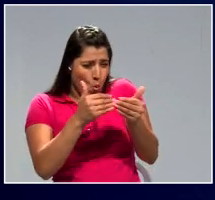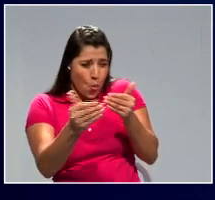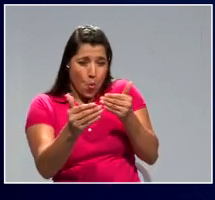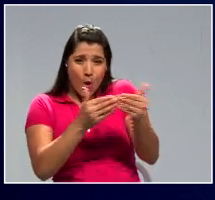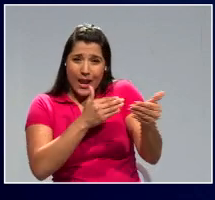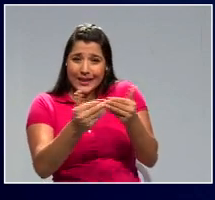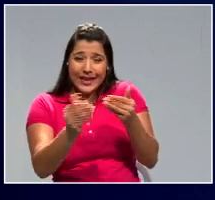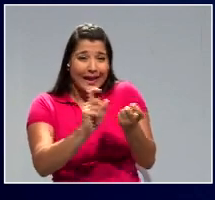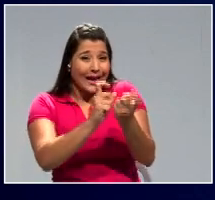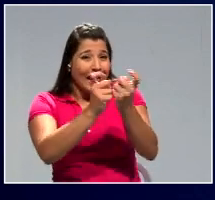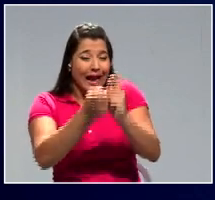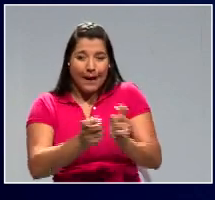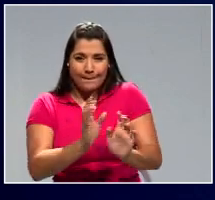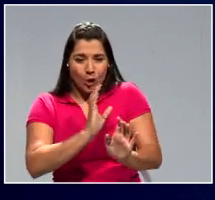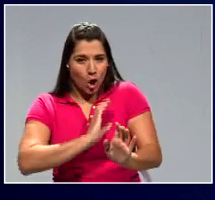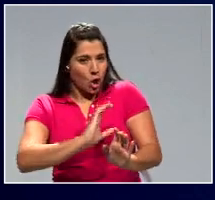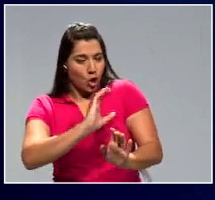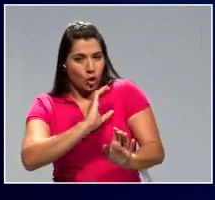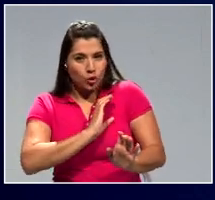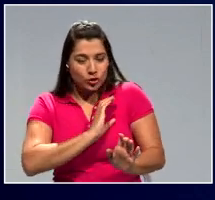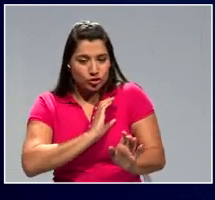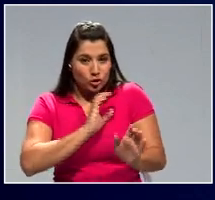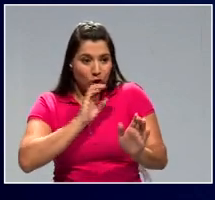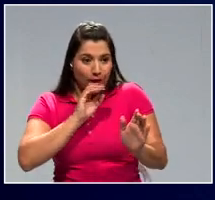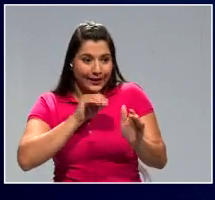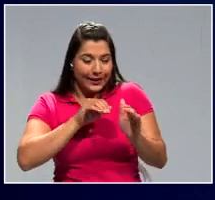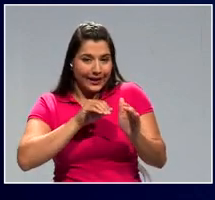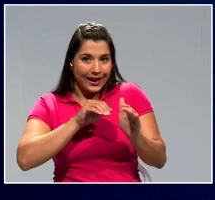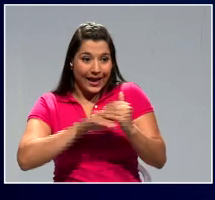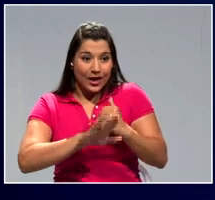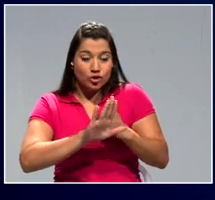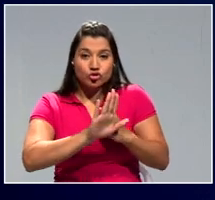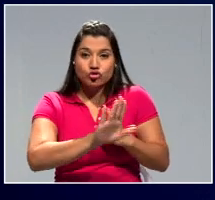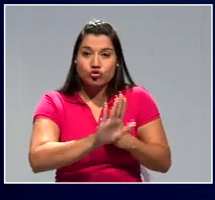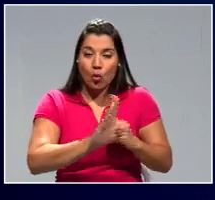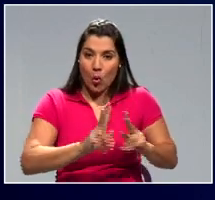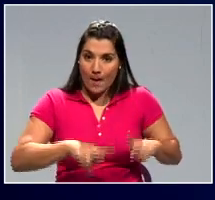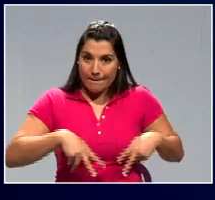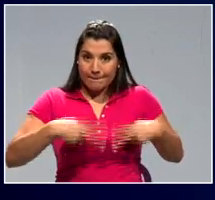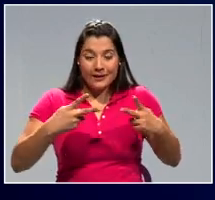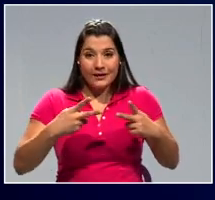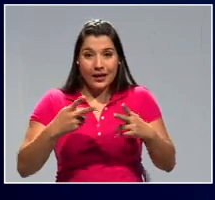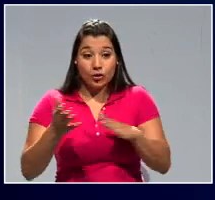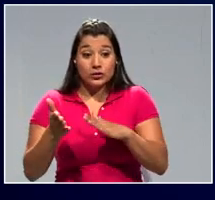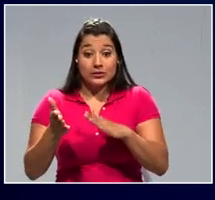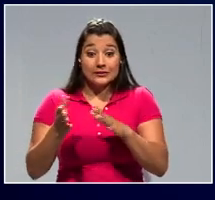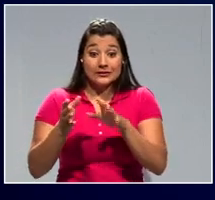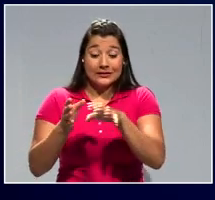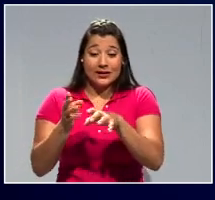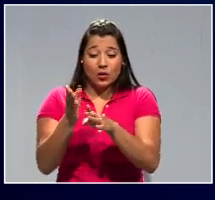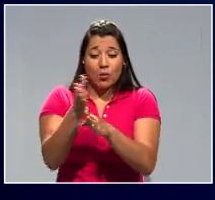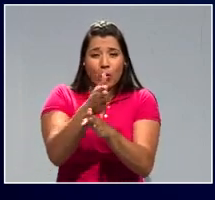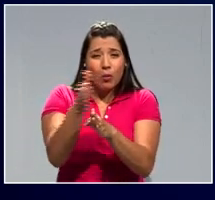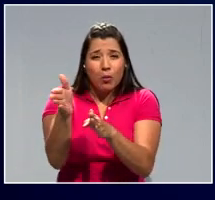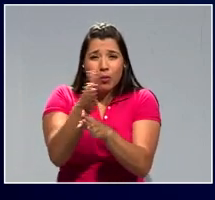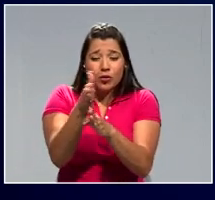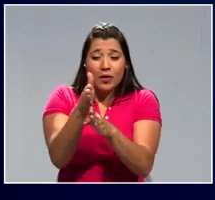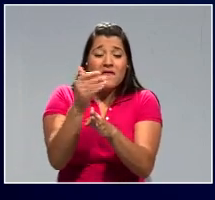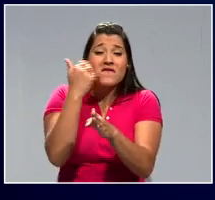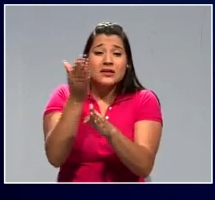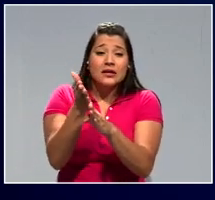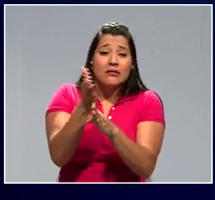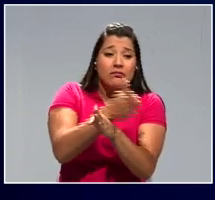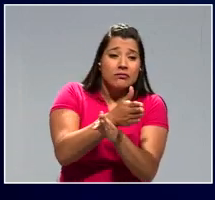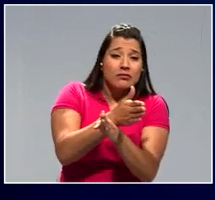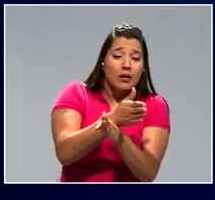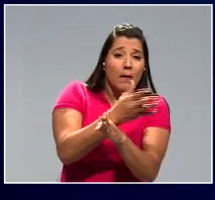condición en su método de vida, tal vez no es que pierde el trabajo, tal vez alguien